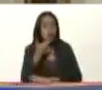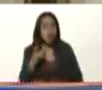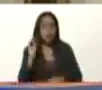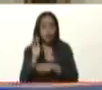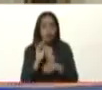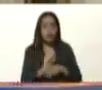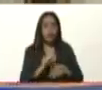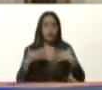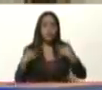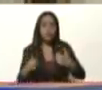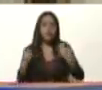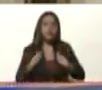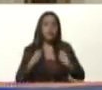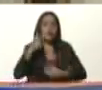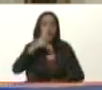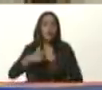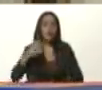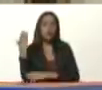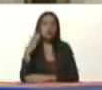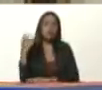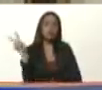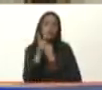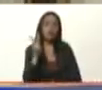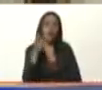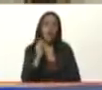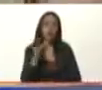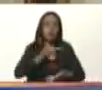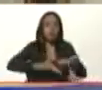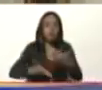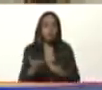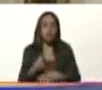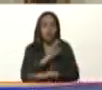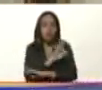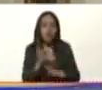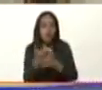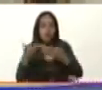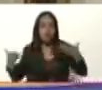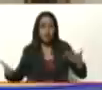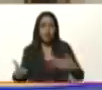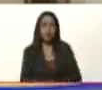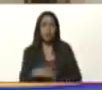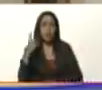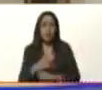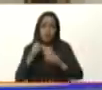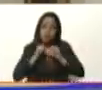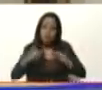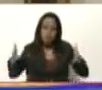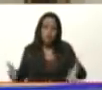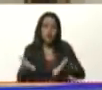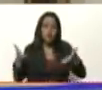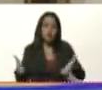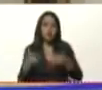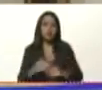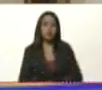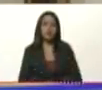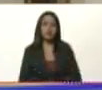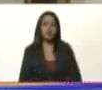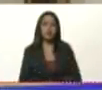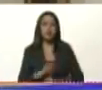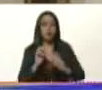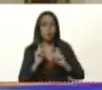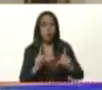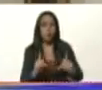y la vida del pueblo de Colombia y Venezuela que comparten esa inmensa frontera. Y debemos seguir avanzando. Bueno,